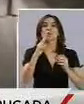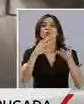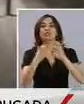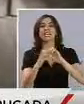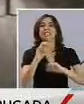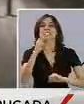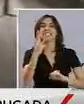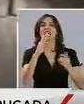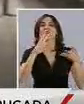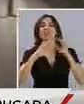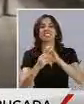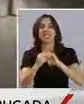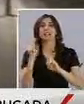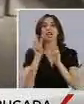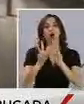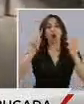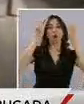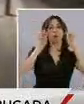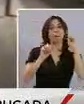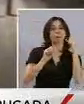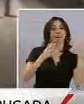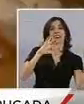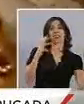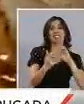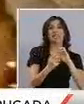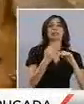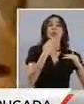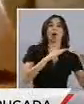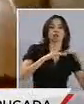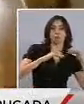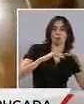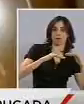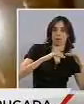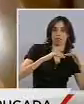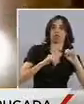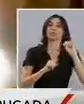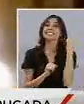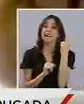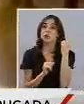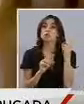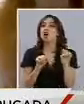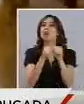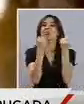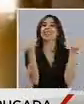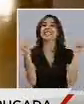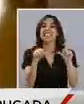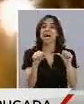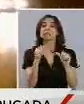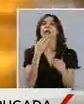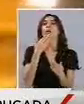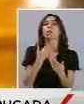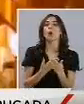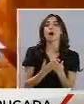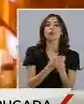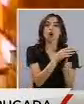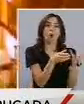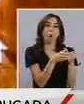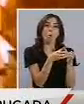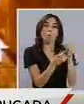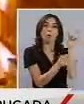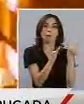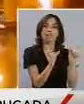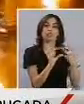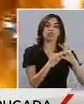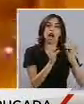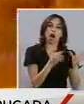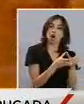el tercer desastre. Naciones Unidas dice que el primer desastre es cuando ocurre el evento, es el movimiento. Y el segundo desastre es cuando un grupo de personas o